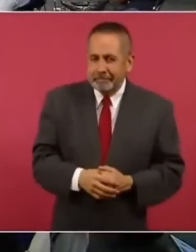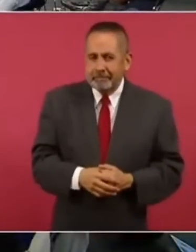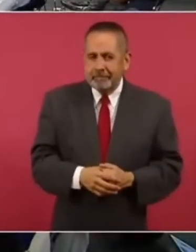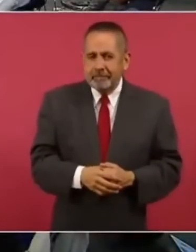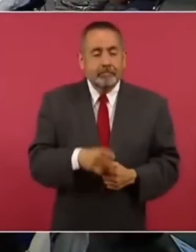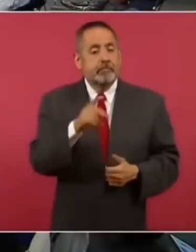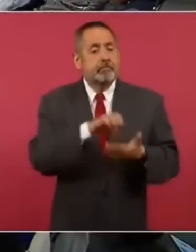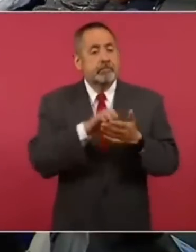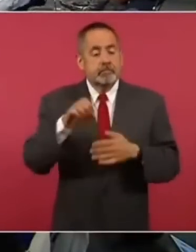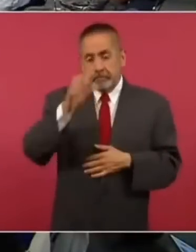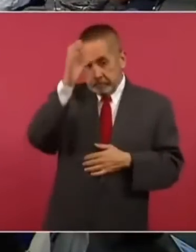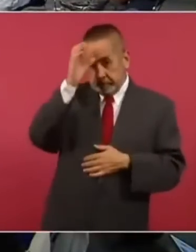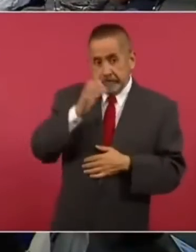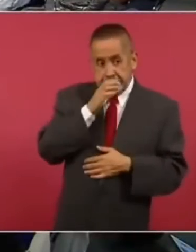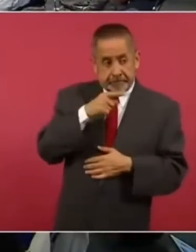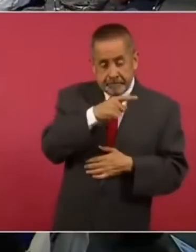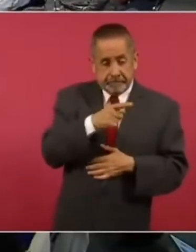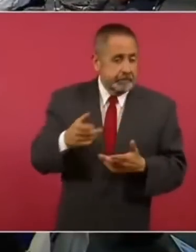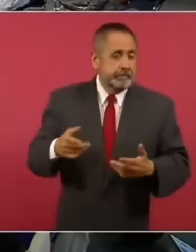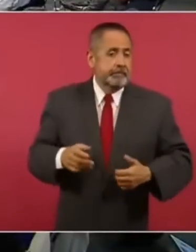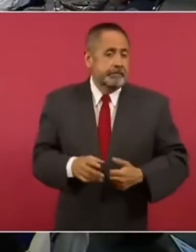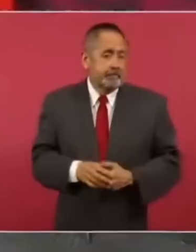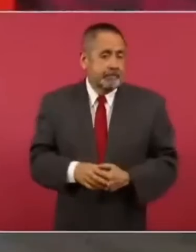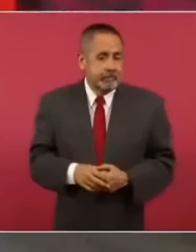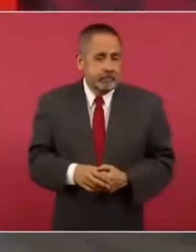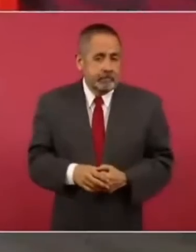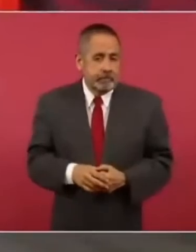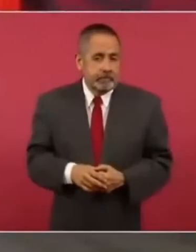Pero, por ejemplo, en Coahuila,